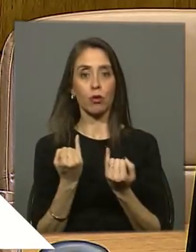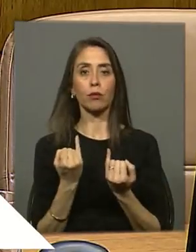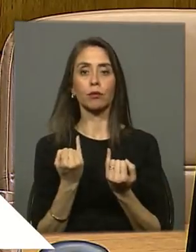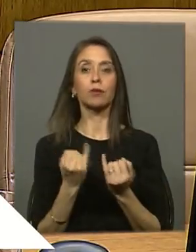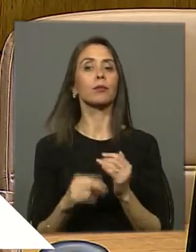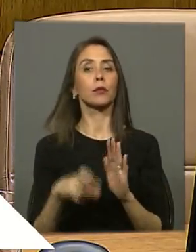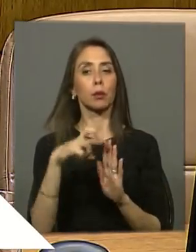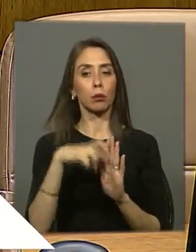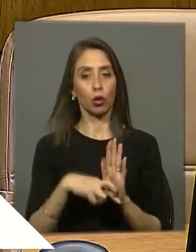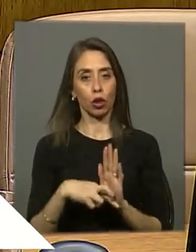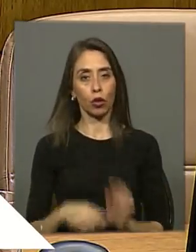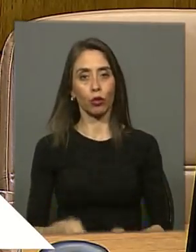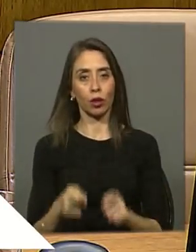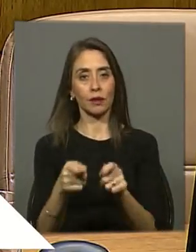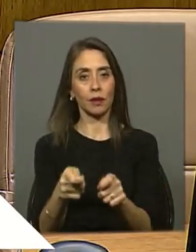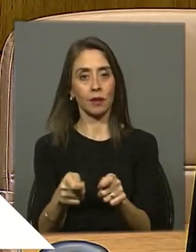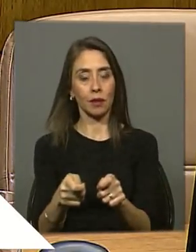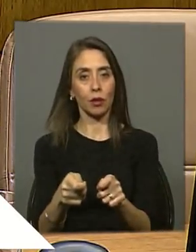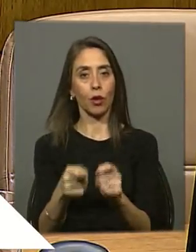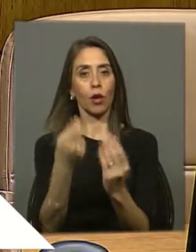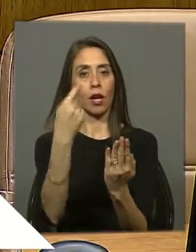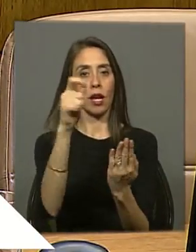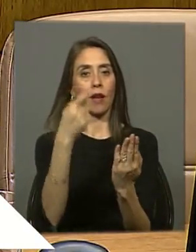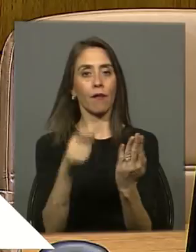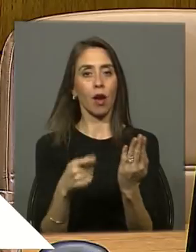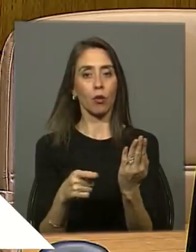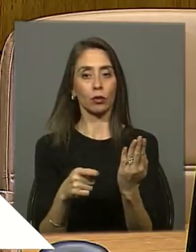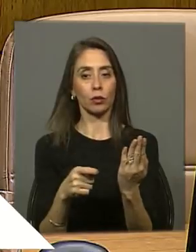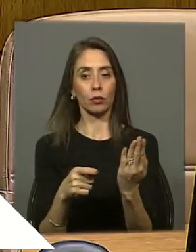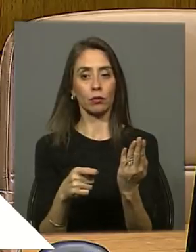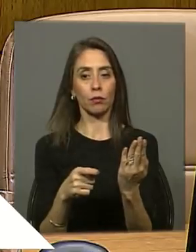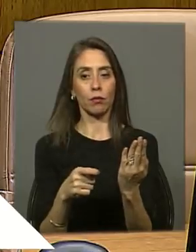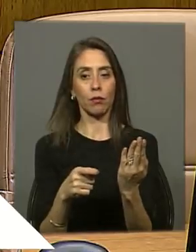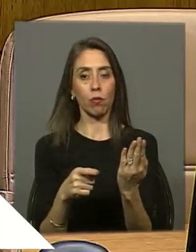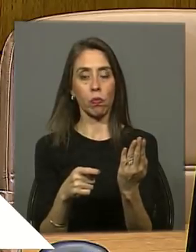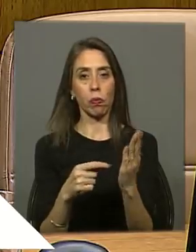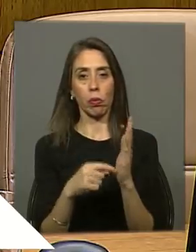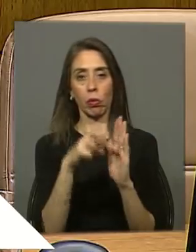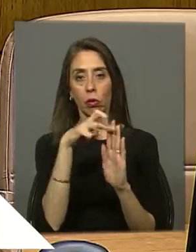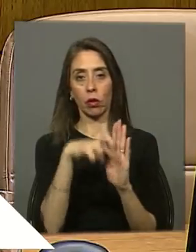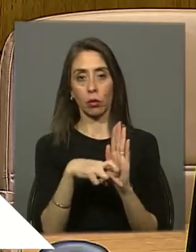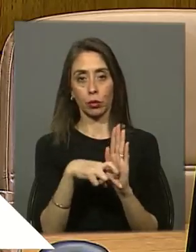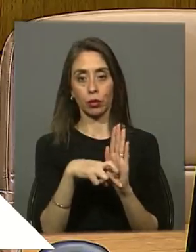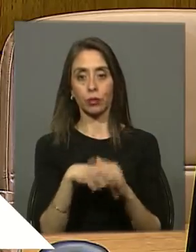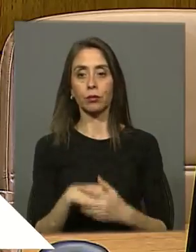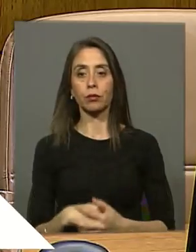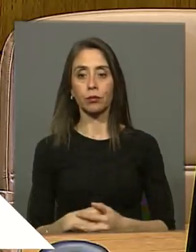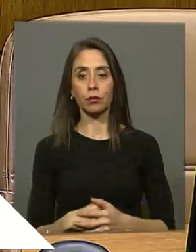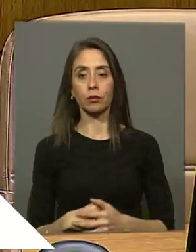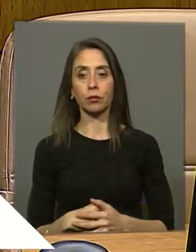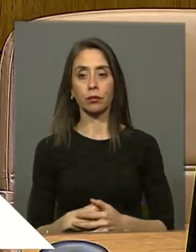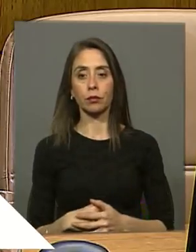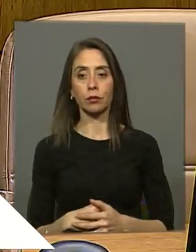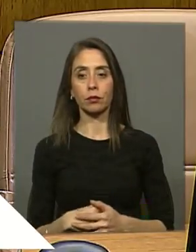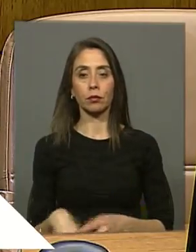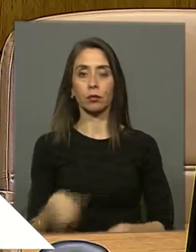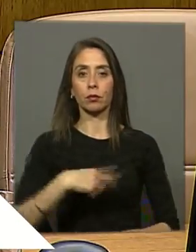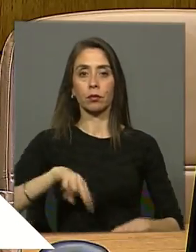proyectos presentados y la evaluación que estos proyectos tuvieran lo hacemos